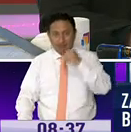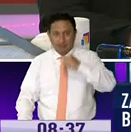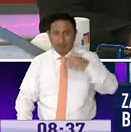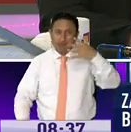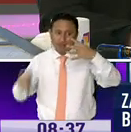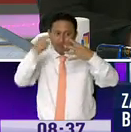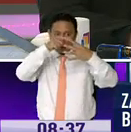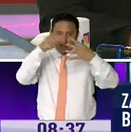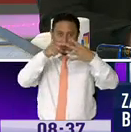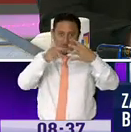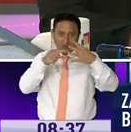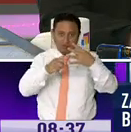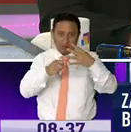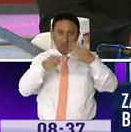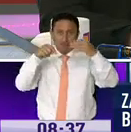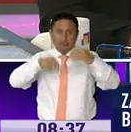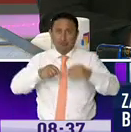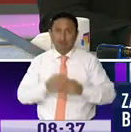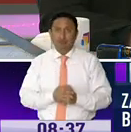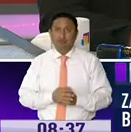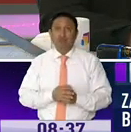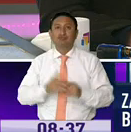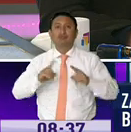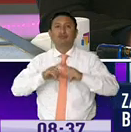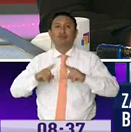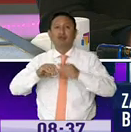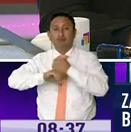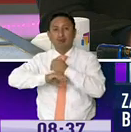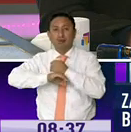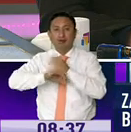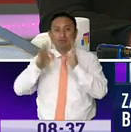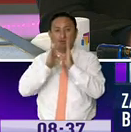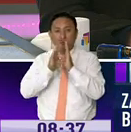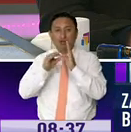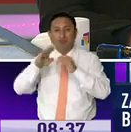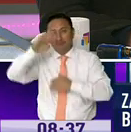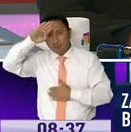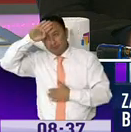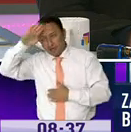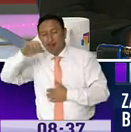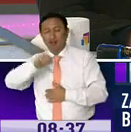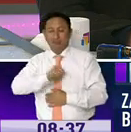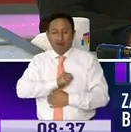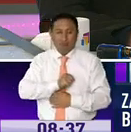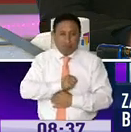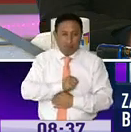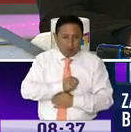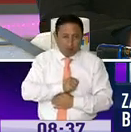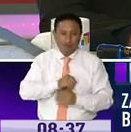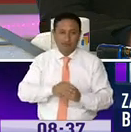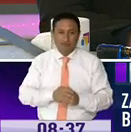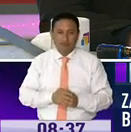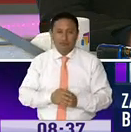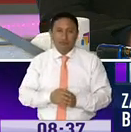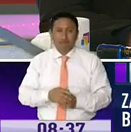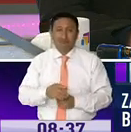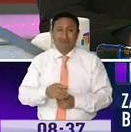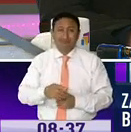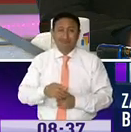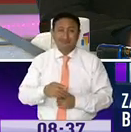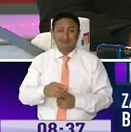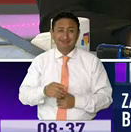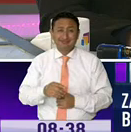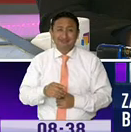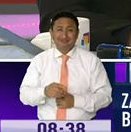están poniendo vía diferentes campañas comunicacionales, temperatura, tos seca, dolor o ardor de garganta,